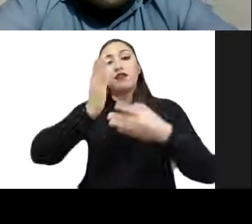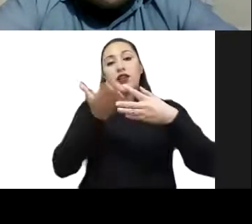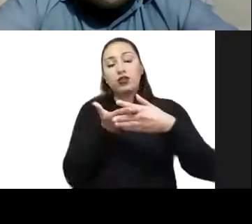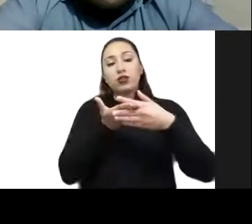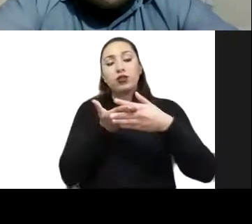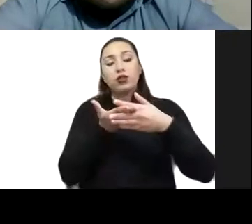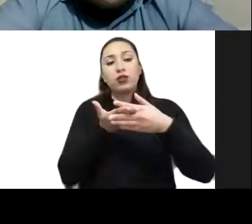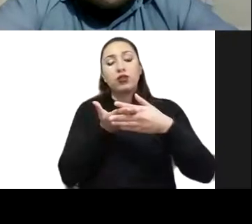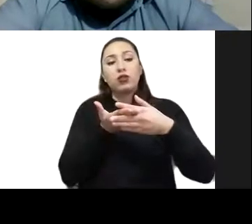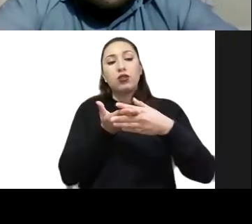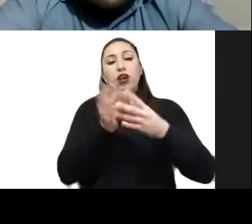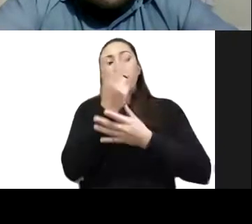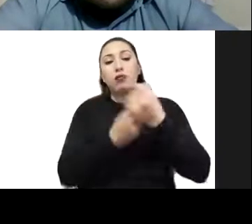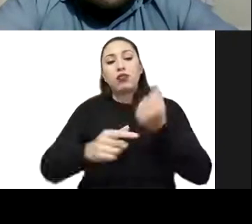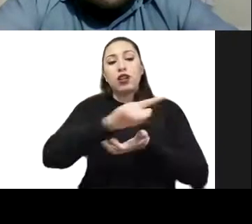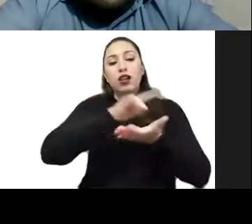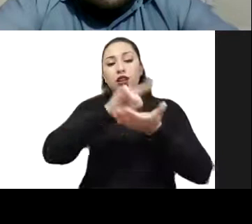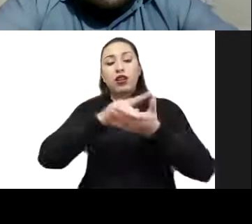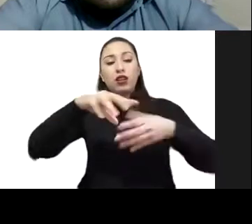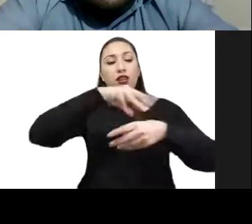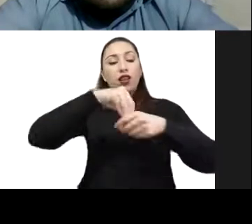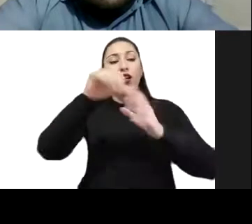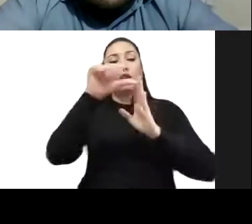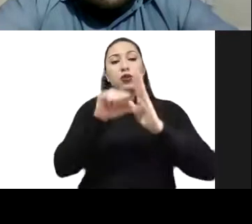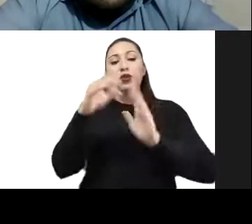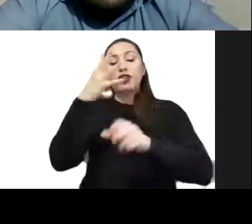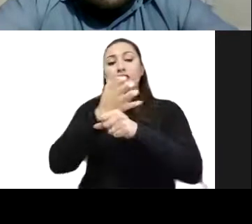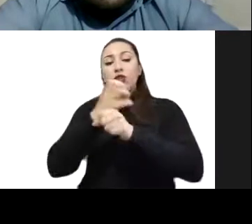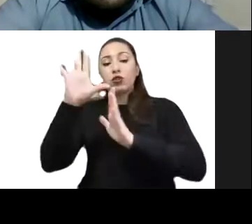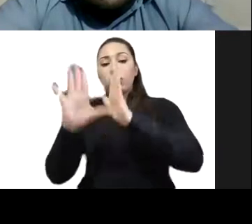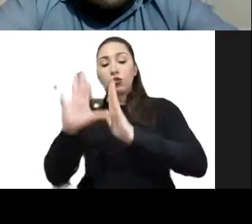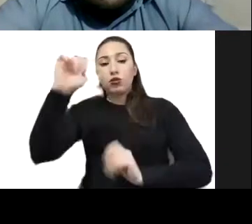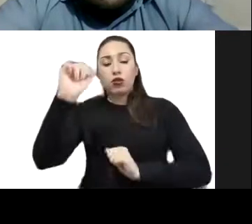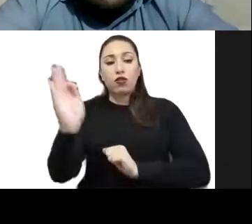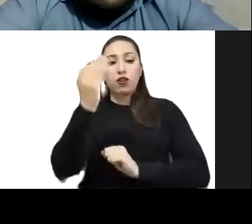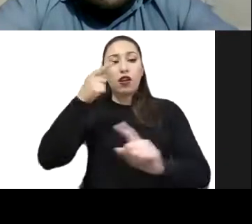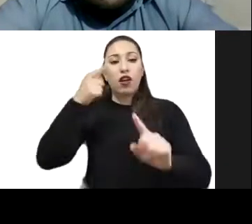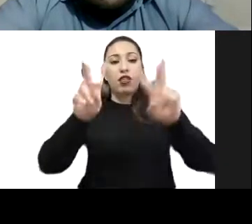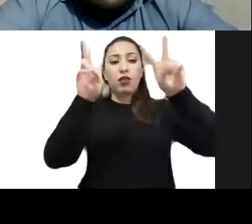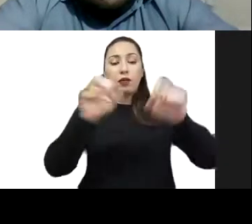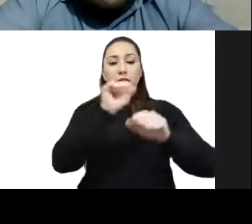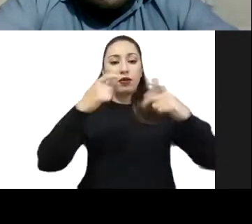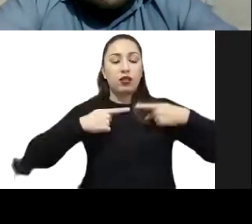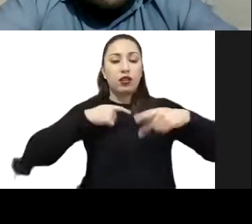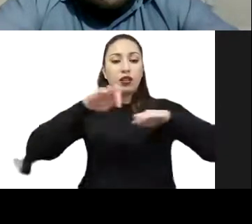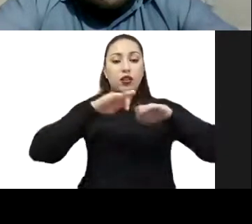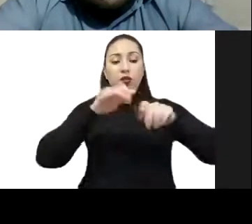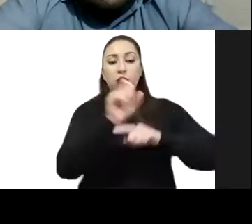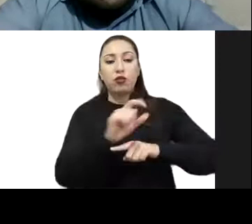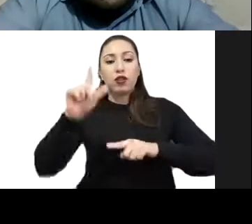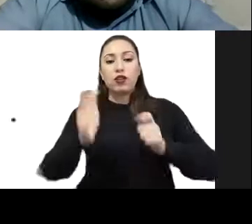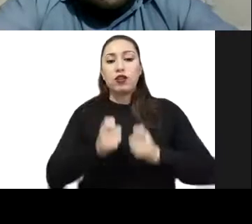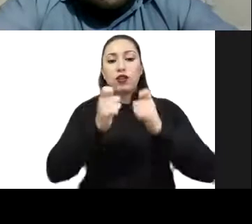Ambos de la ley reglamentaria del artículo 5 constitucional relativo a las profesiones en la Ciudad de México, en materia de cédulas